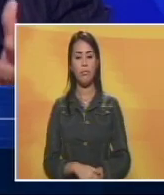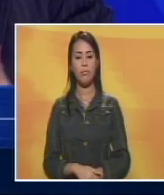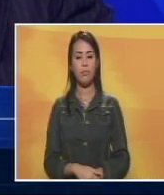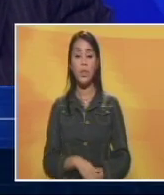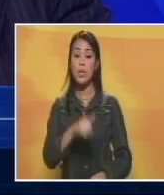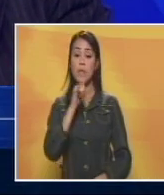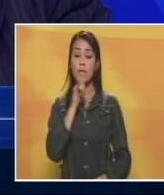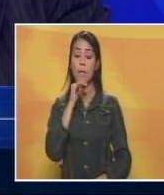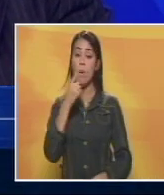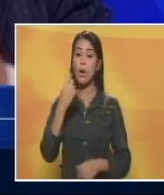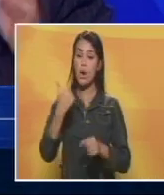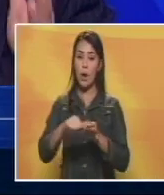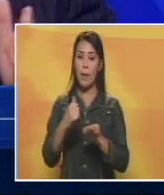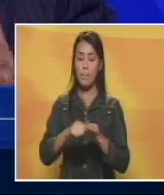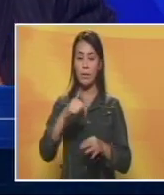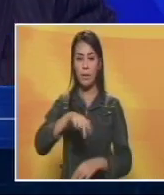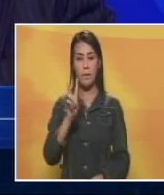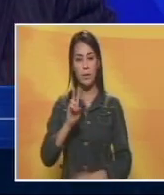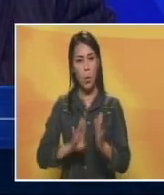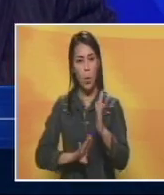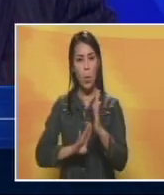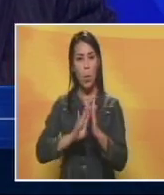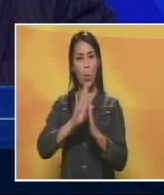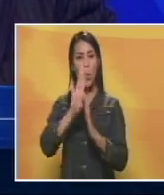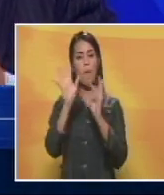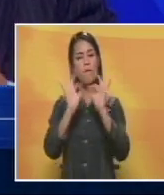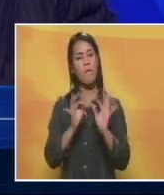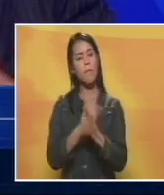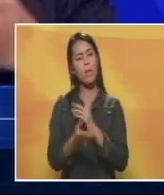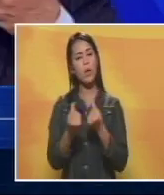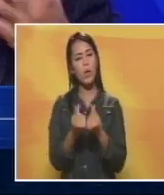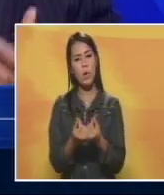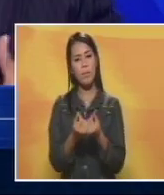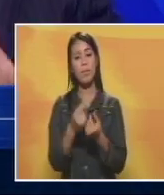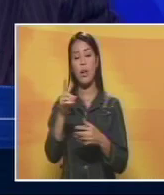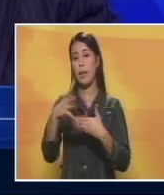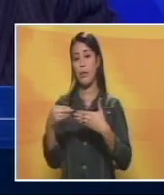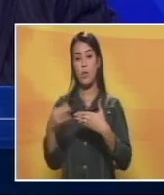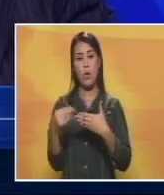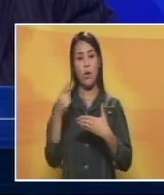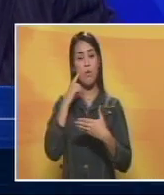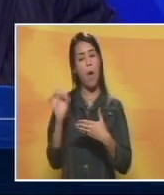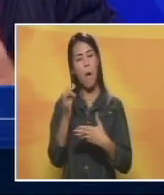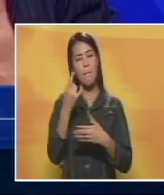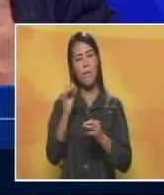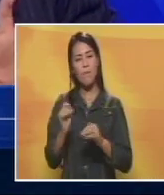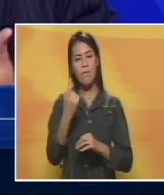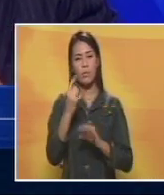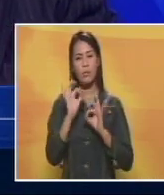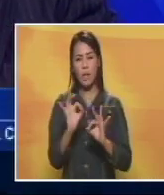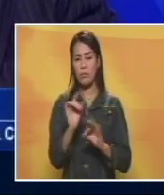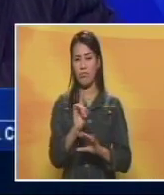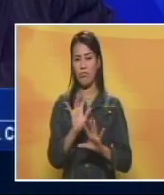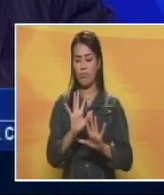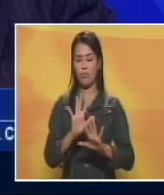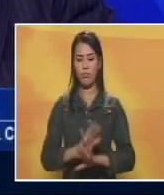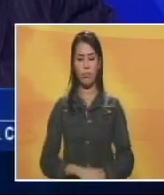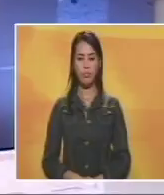sostuvo que con el petro Venezuela avanza hacia un nuevo modelo económico en el que el dólar no es la principal moneda comercial.